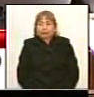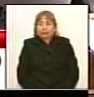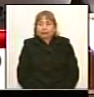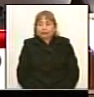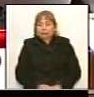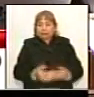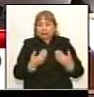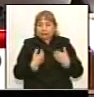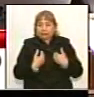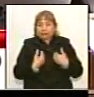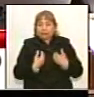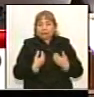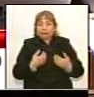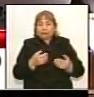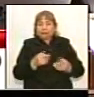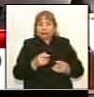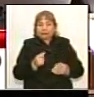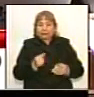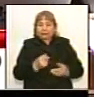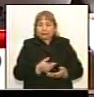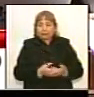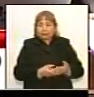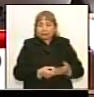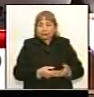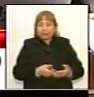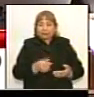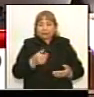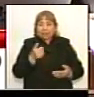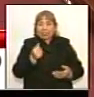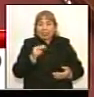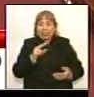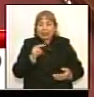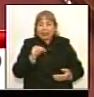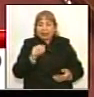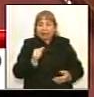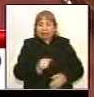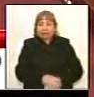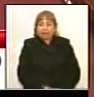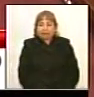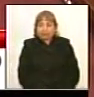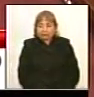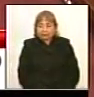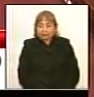Tiene la palabra el congresista Arana.